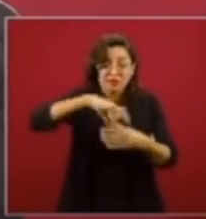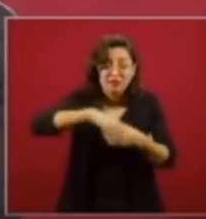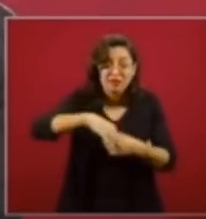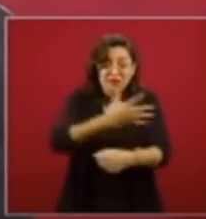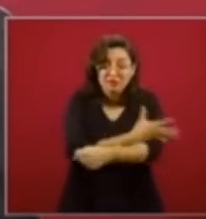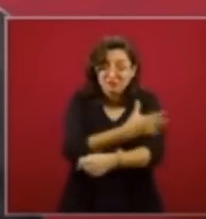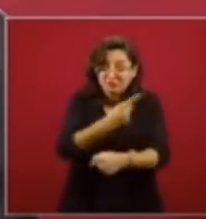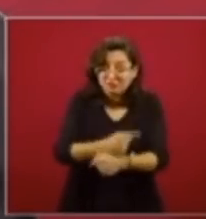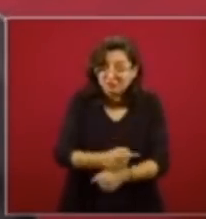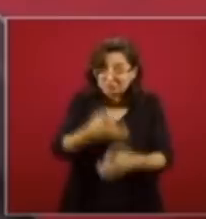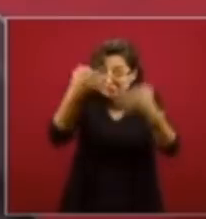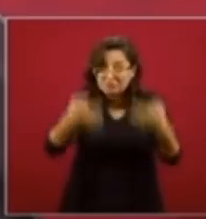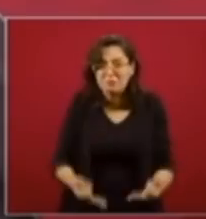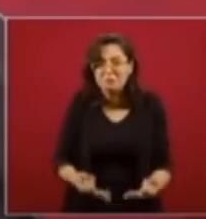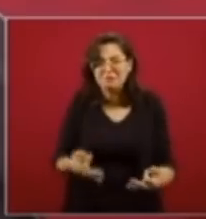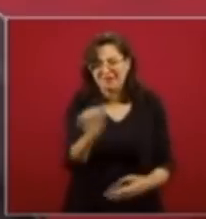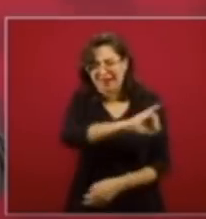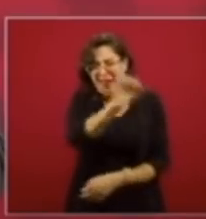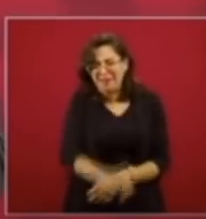elecciones limpias y libres.